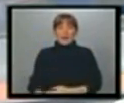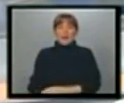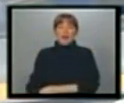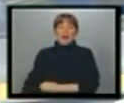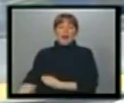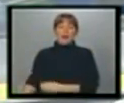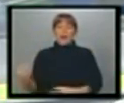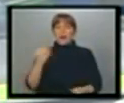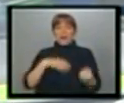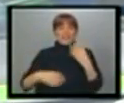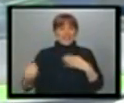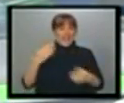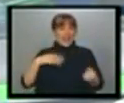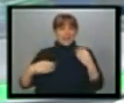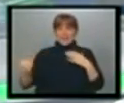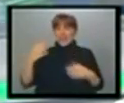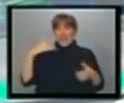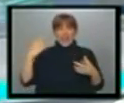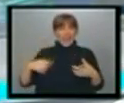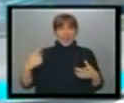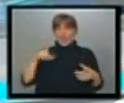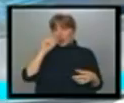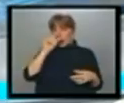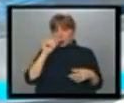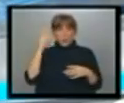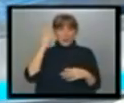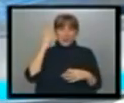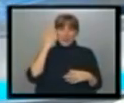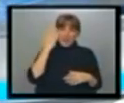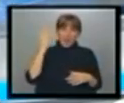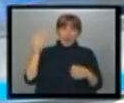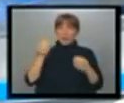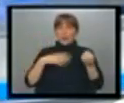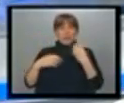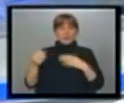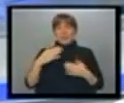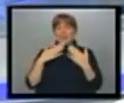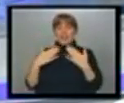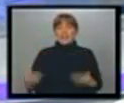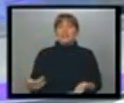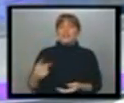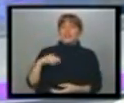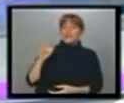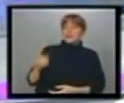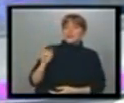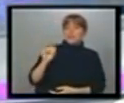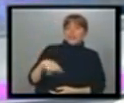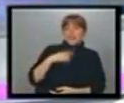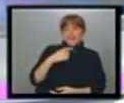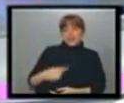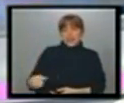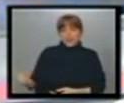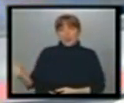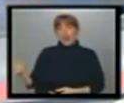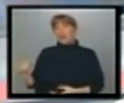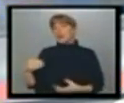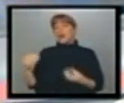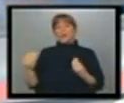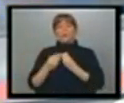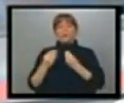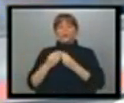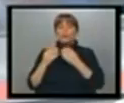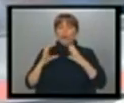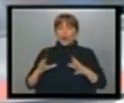mensajes, muchísimos en las redes sociales. Alejo, ¿todo bien? ¿Cómo andan? Muy bien. La verdad que siguiendo esta semana, dándole envión, tenemos mucho deporte hoy con